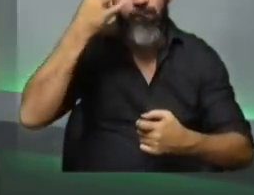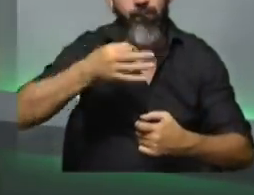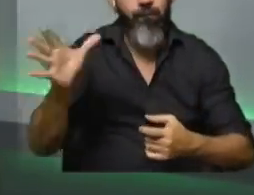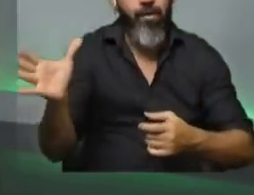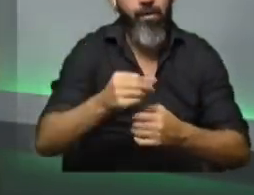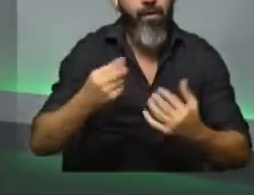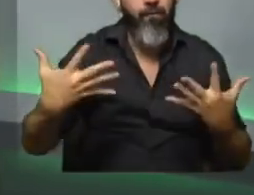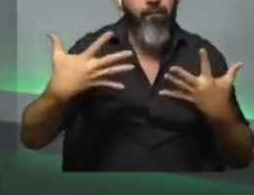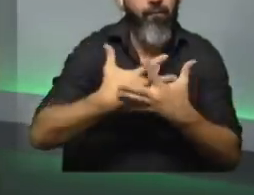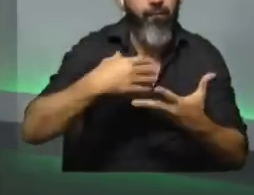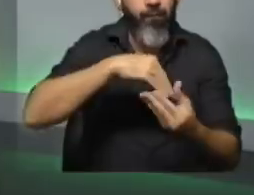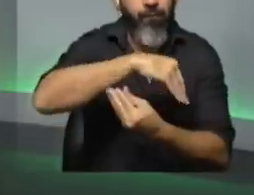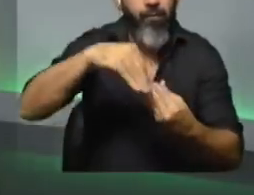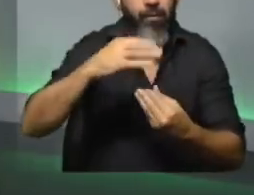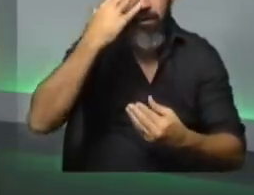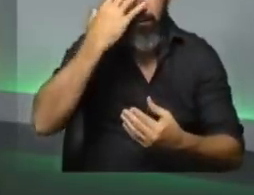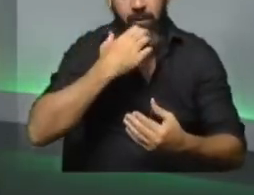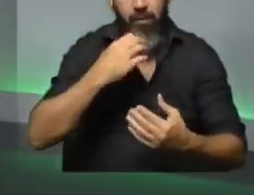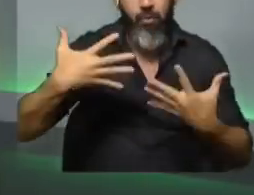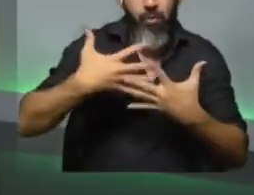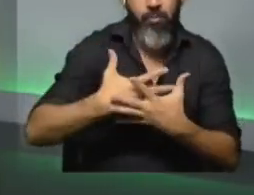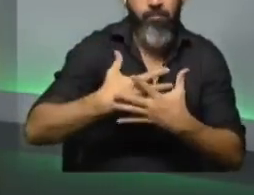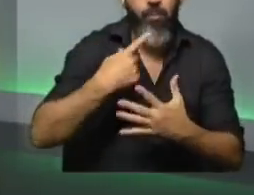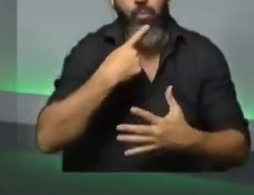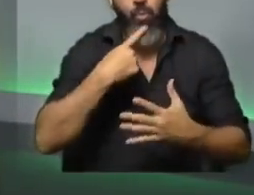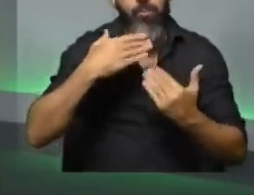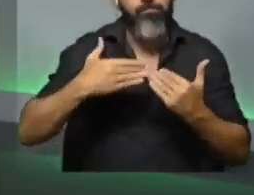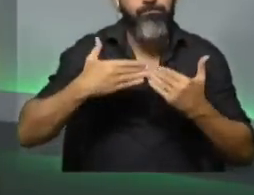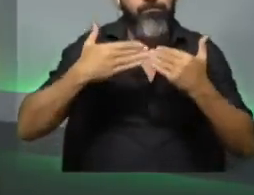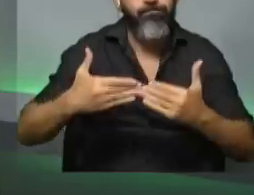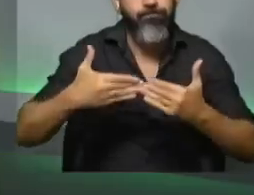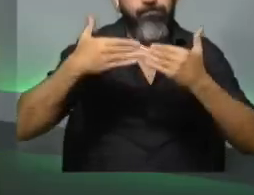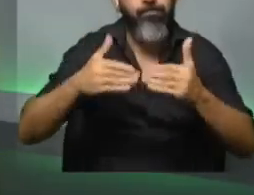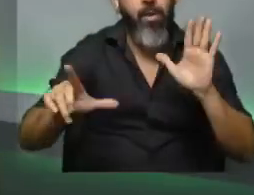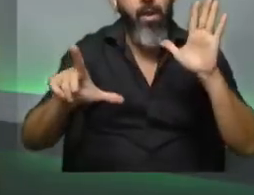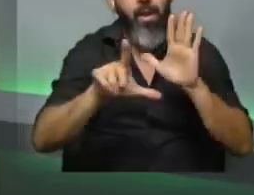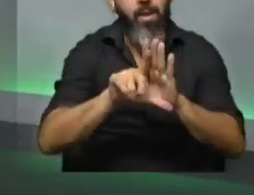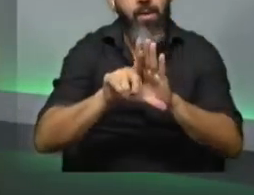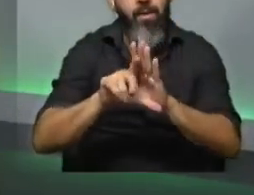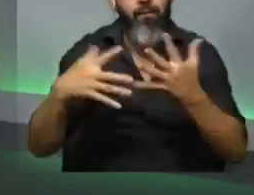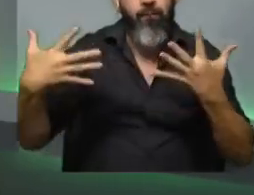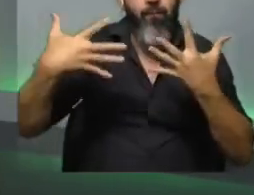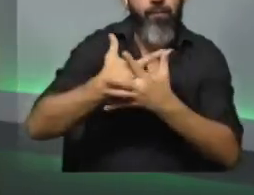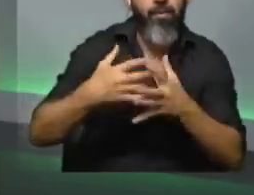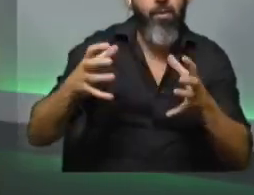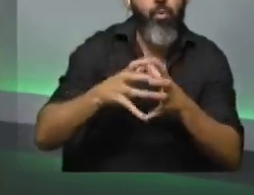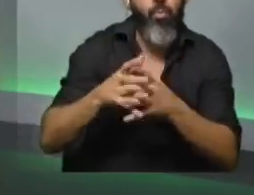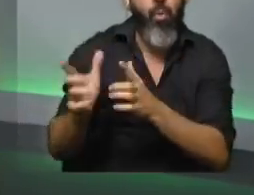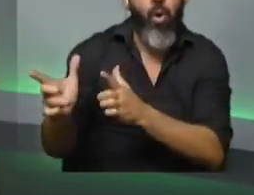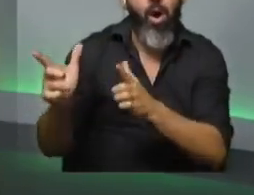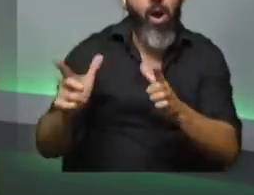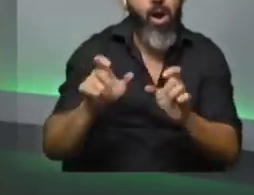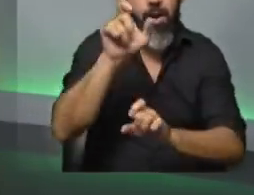familiares de víctimas del terrorismo cuestionó la postergación sistemática de la ley de reparación a Víctimas de los grupos armados